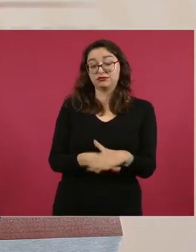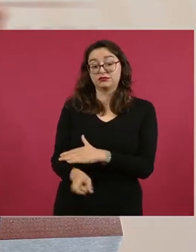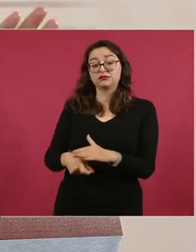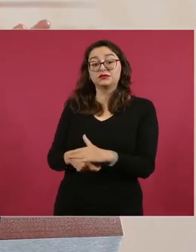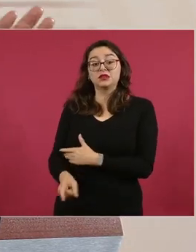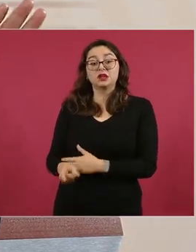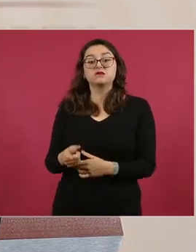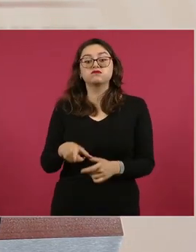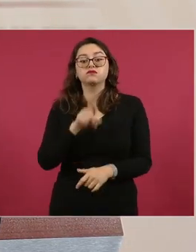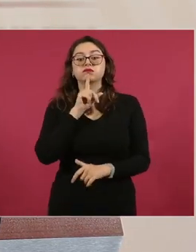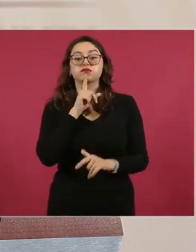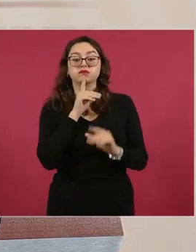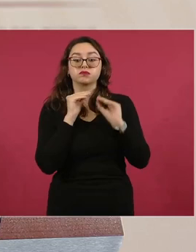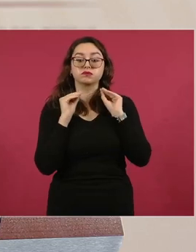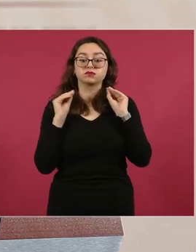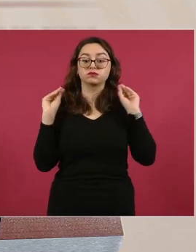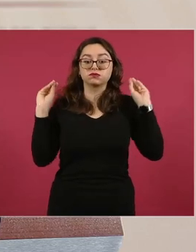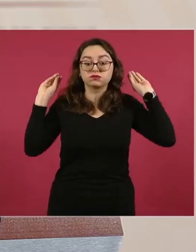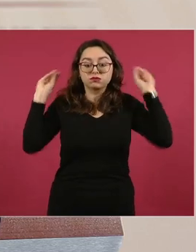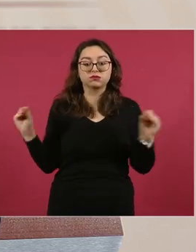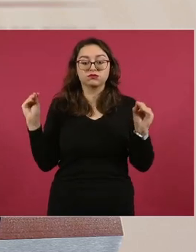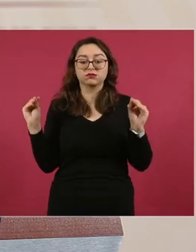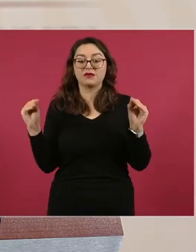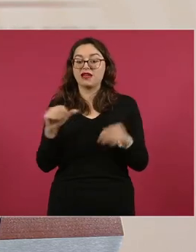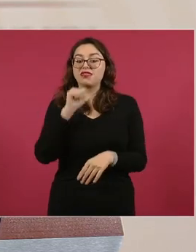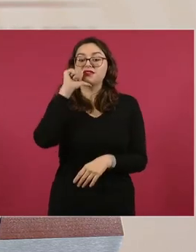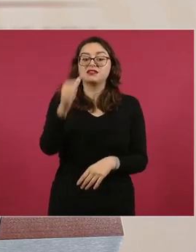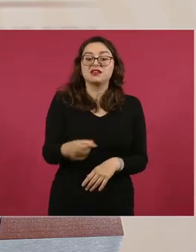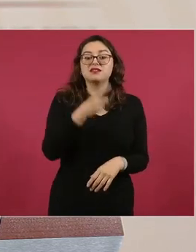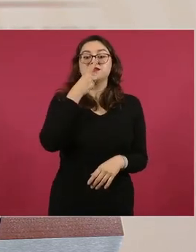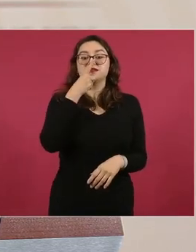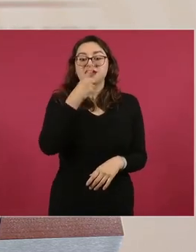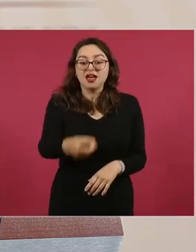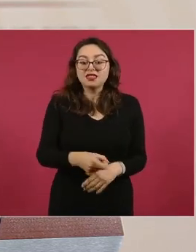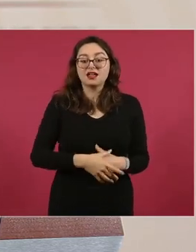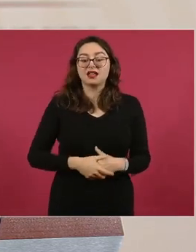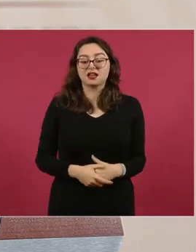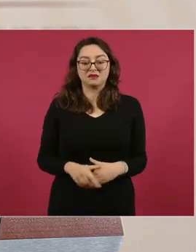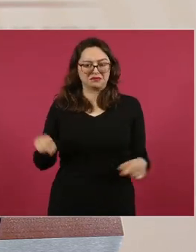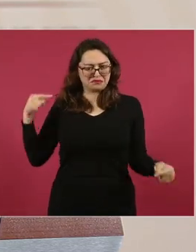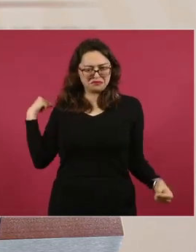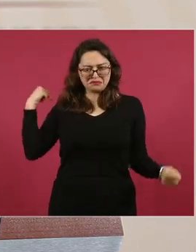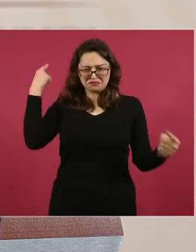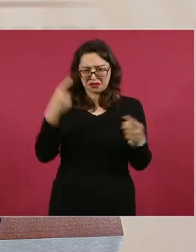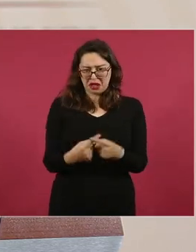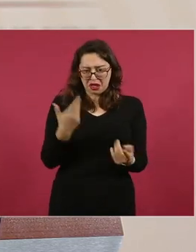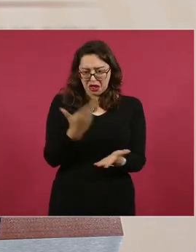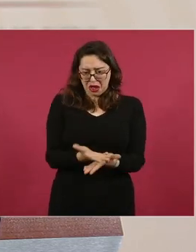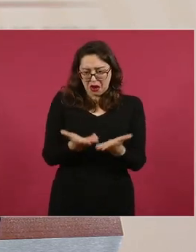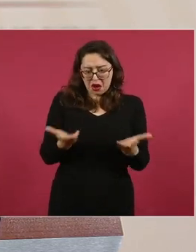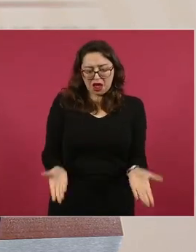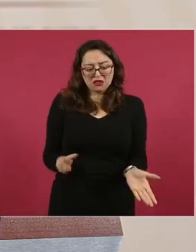no decían nada, nada, hasta la fecha.